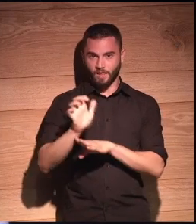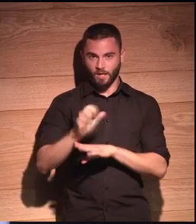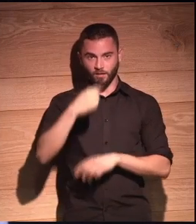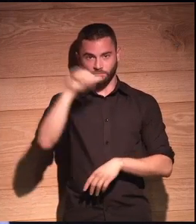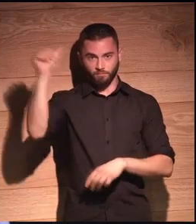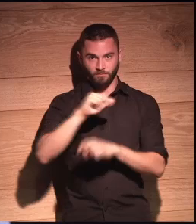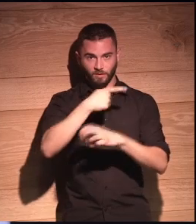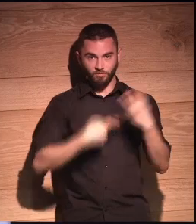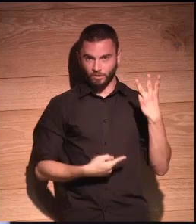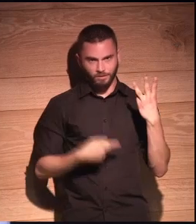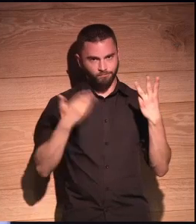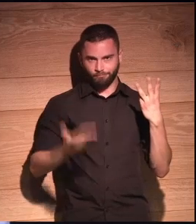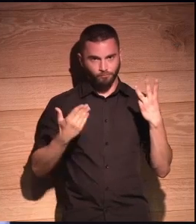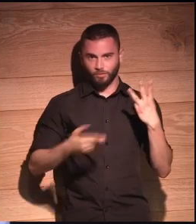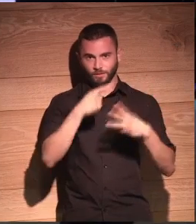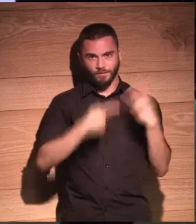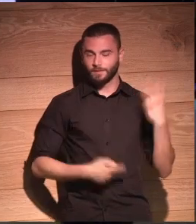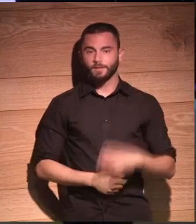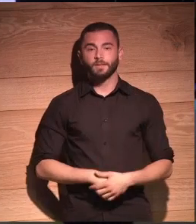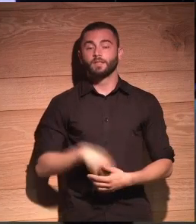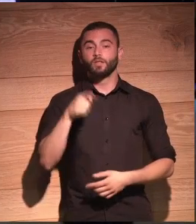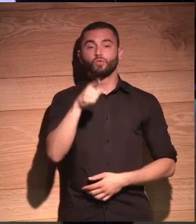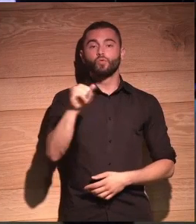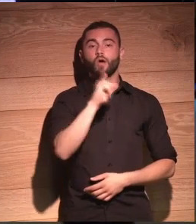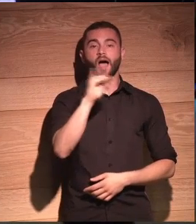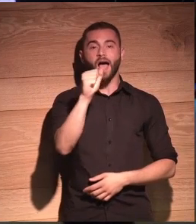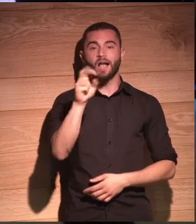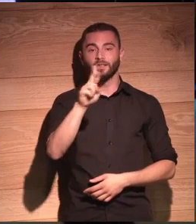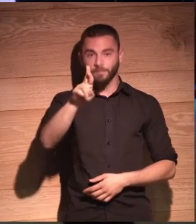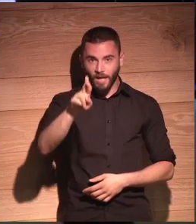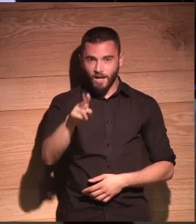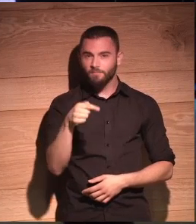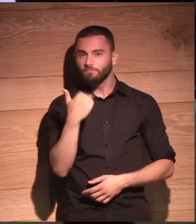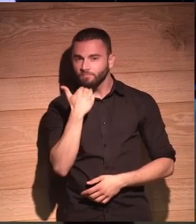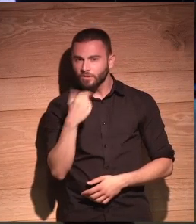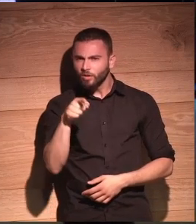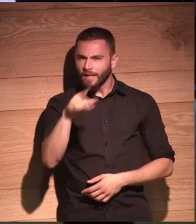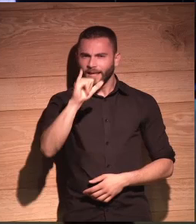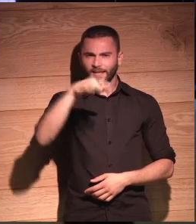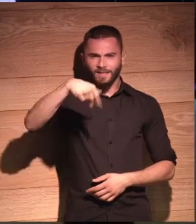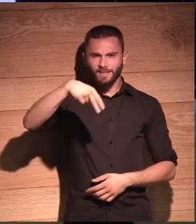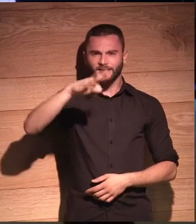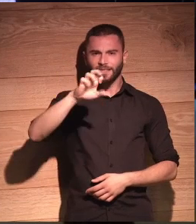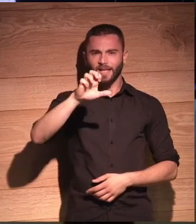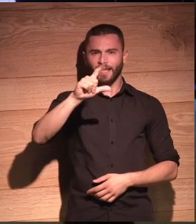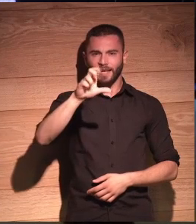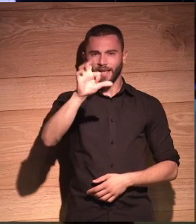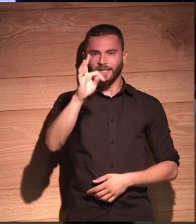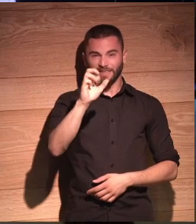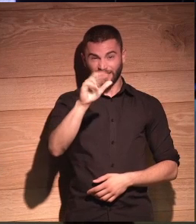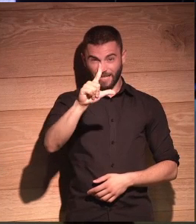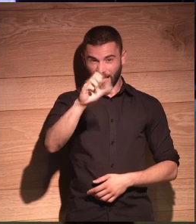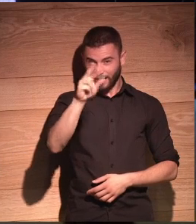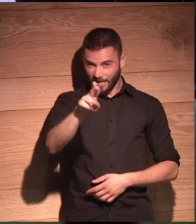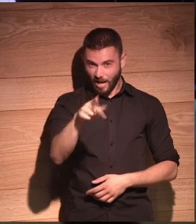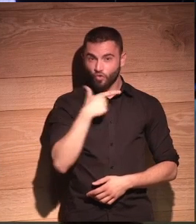3 películas son grandes películas. ¿Y tú, Javier, hay alguna que...? Creo que Interstellar también te gusta mucho, ¿no? Me dijiste. No